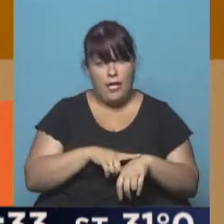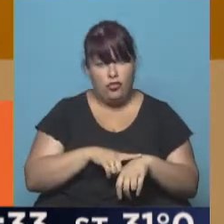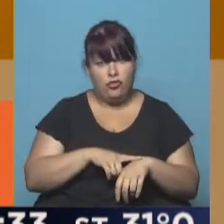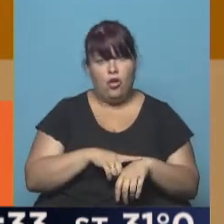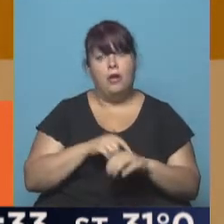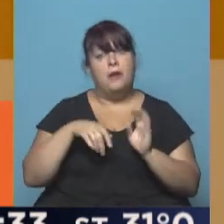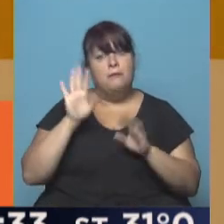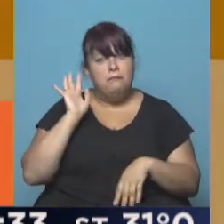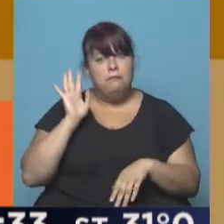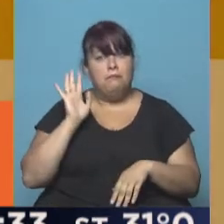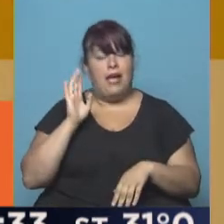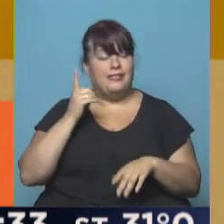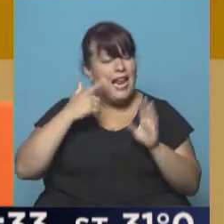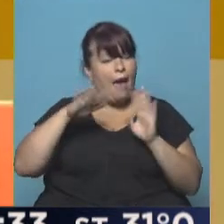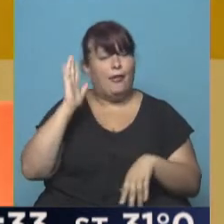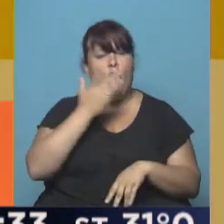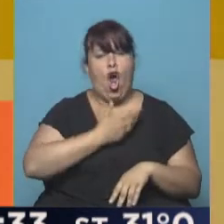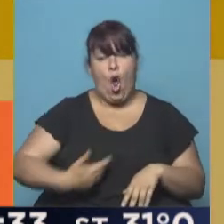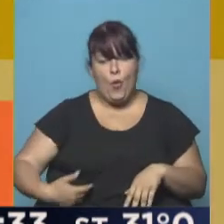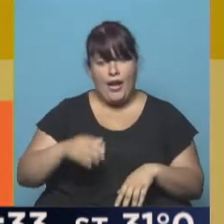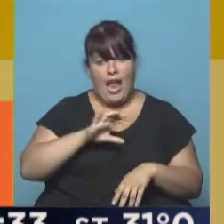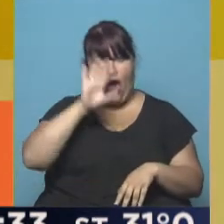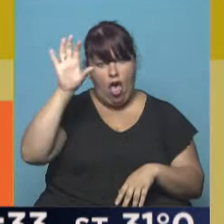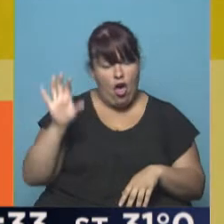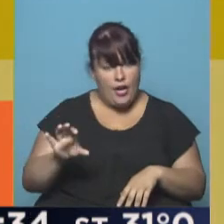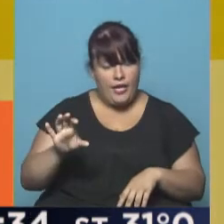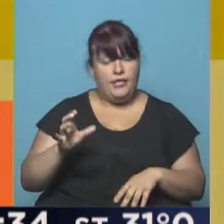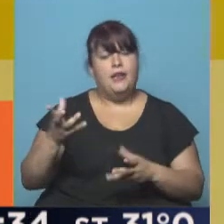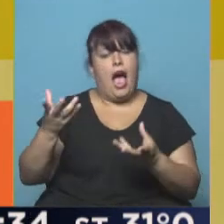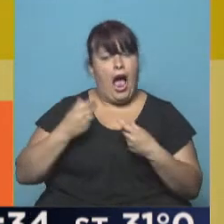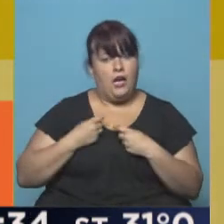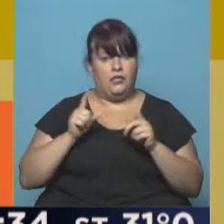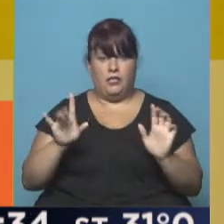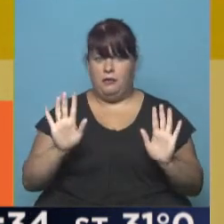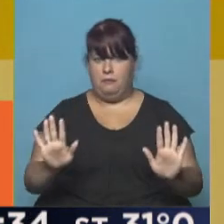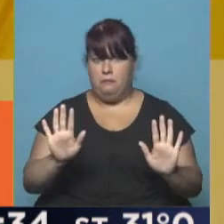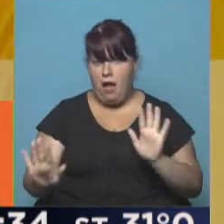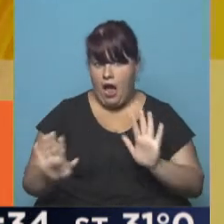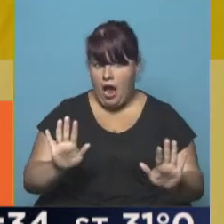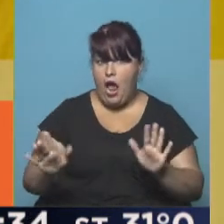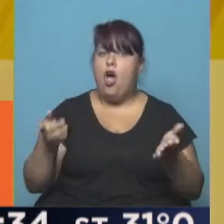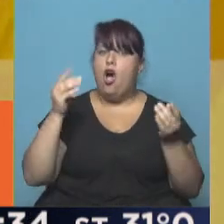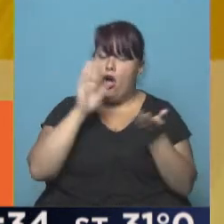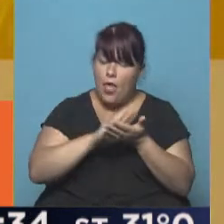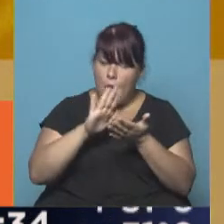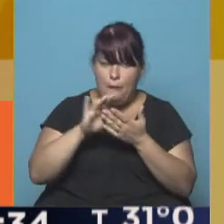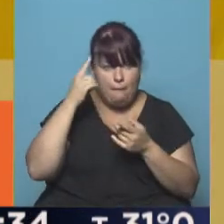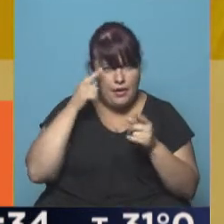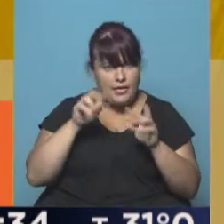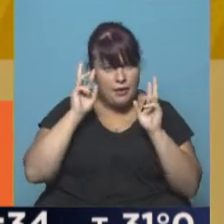sobre todo, la gran mayoría de los gobernadores nos ayudó a parar la pelota, a volver a pensar este tema,